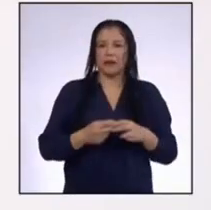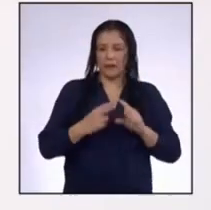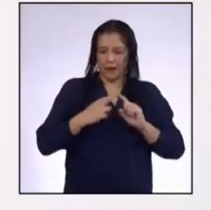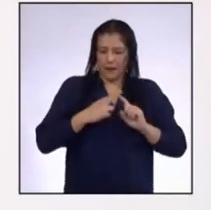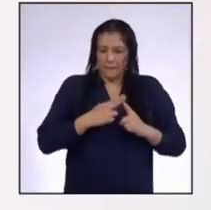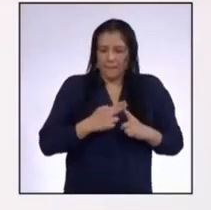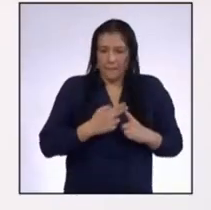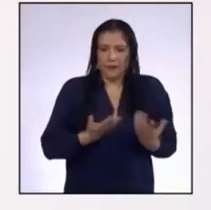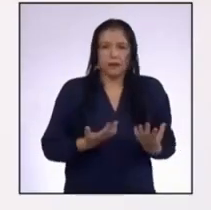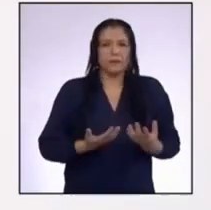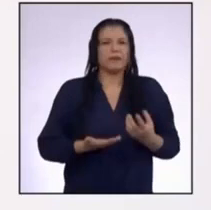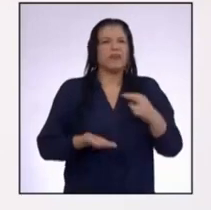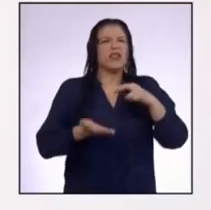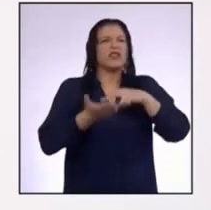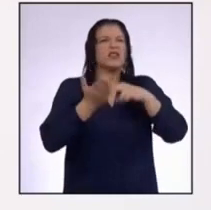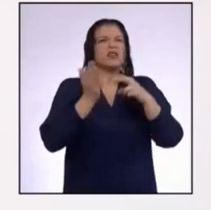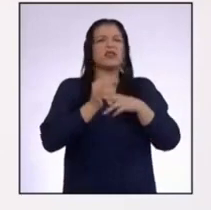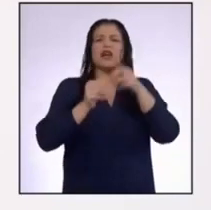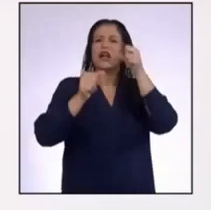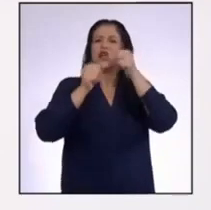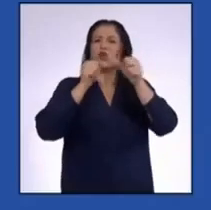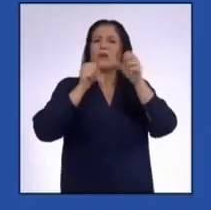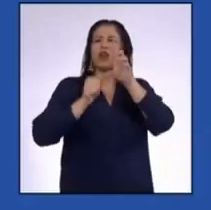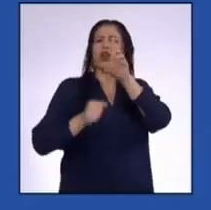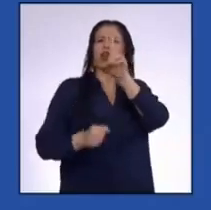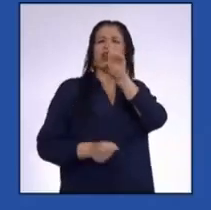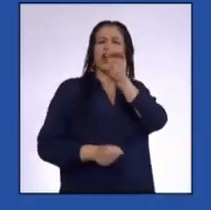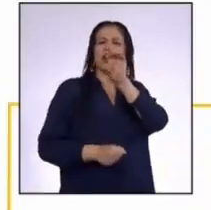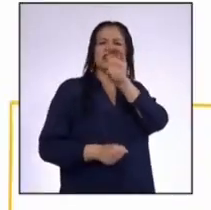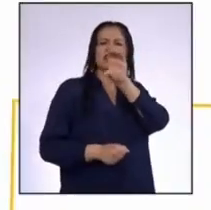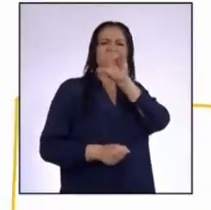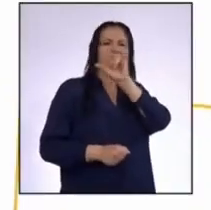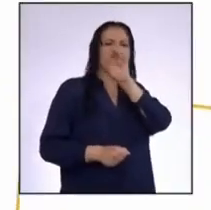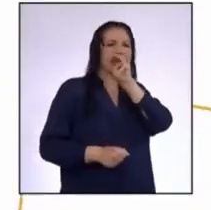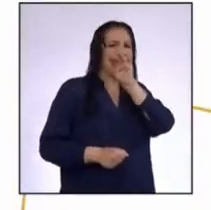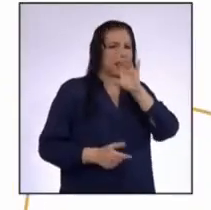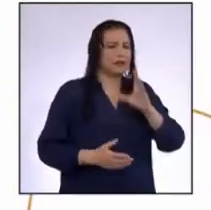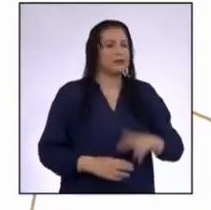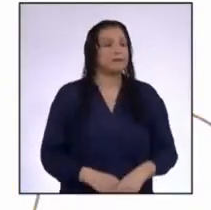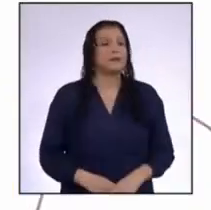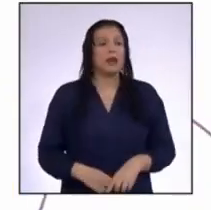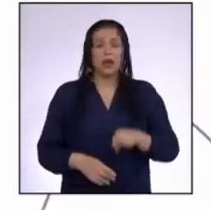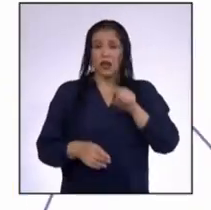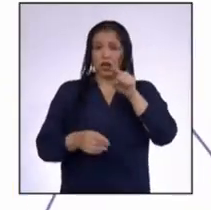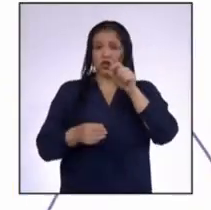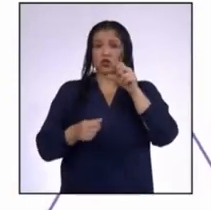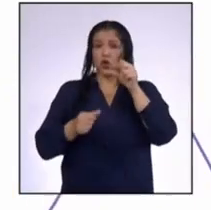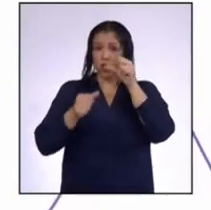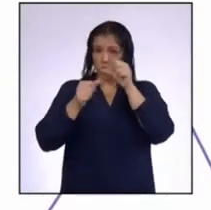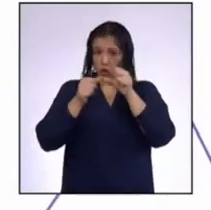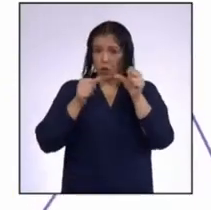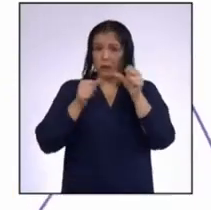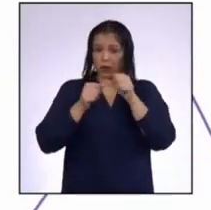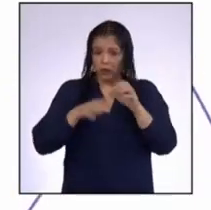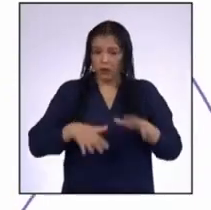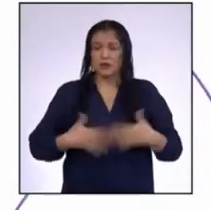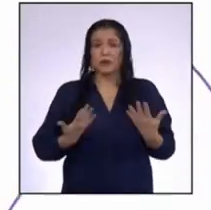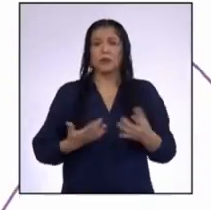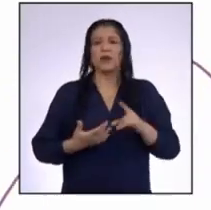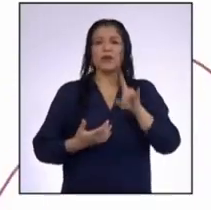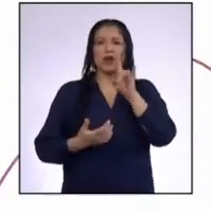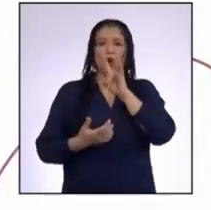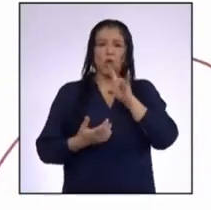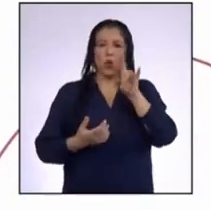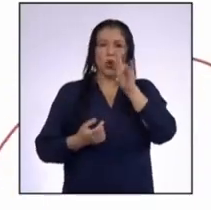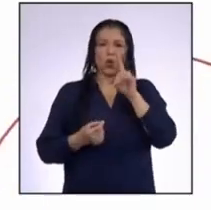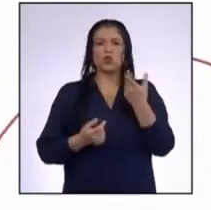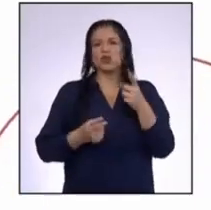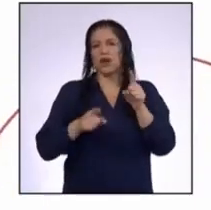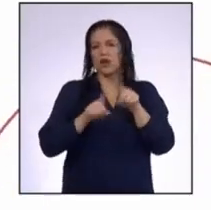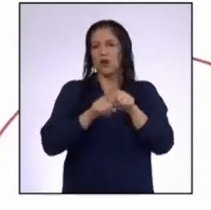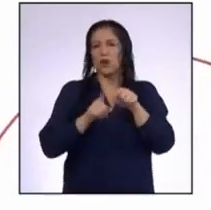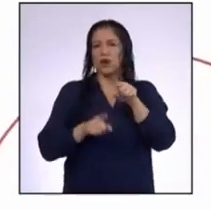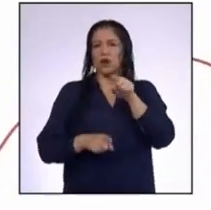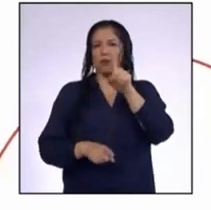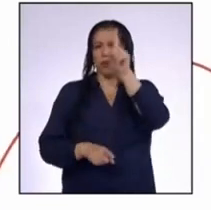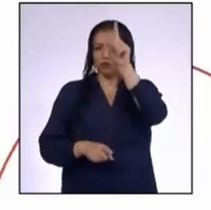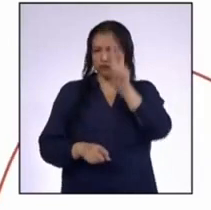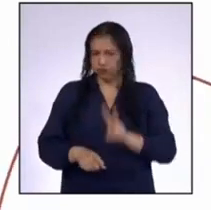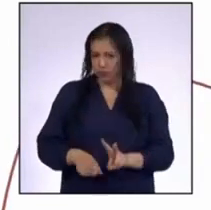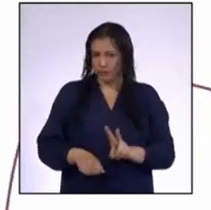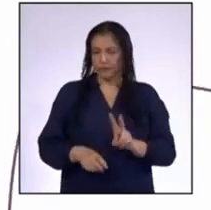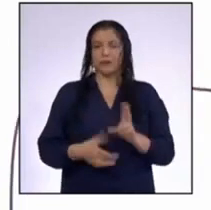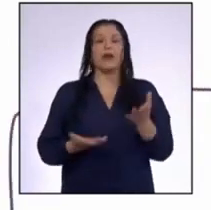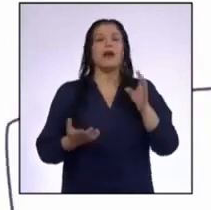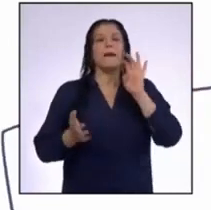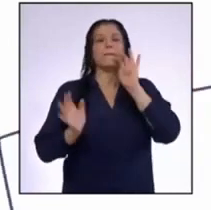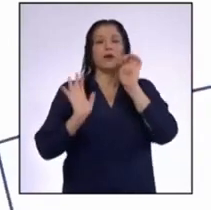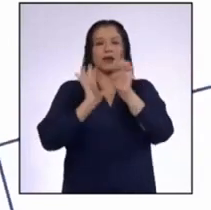principio. ¿Qué son los números decimales? Pues son aquellos que pueden escribirse en forma de fracciones decimales.